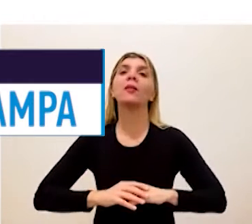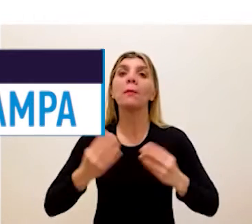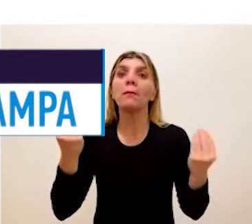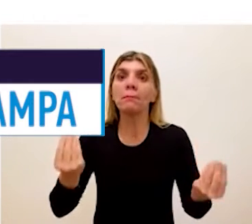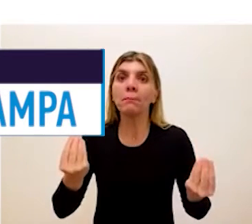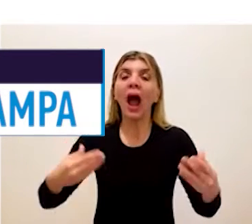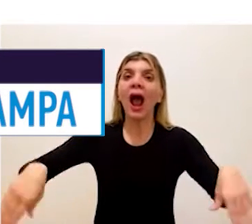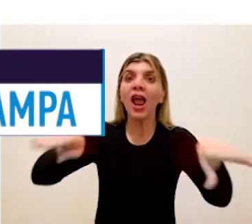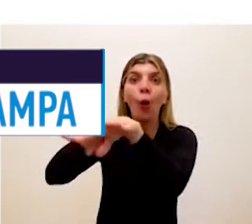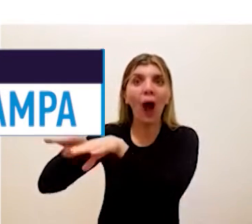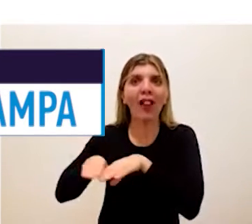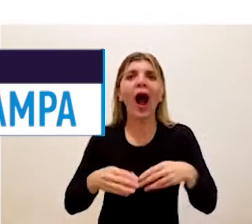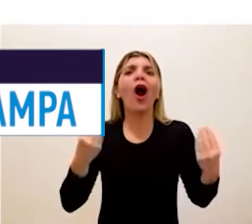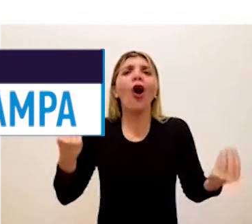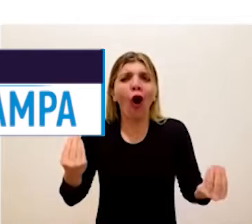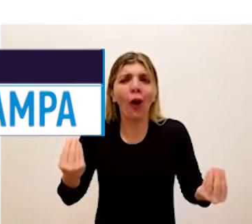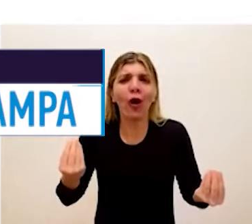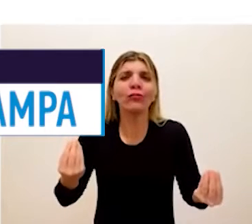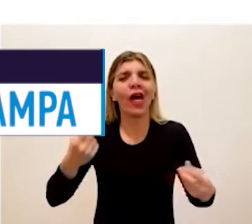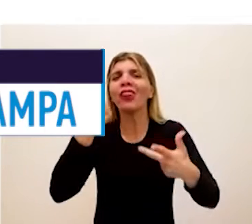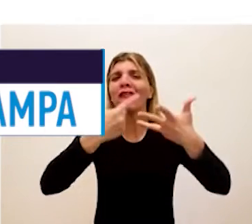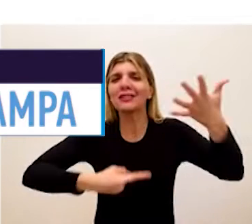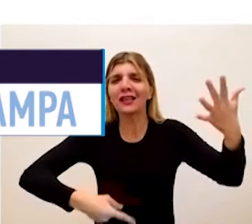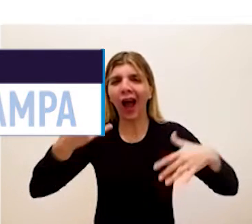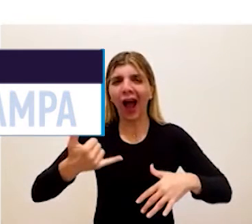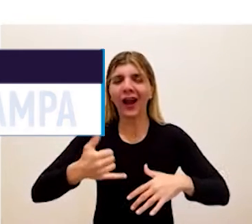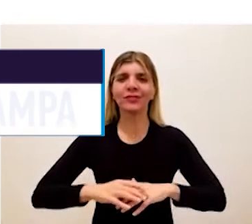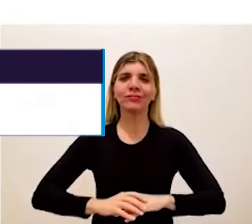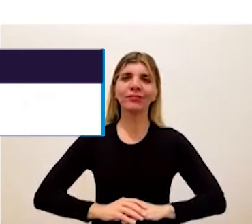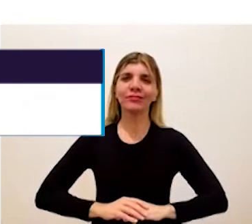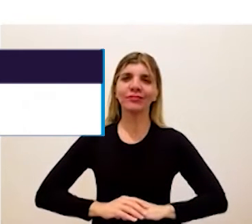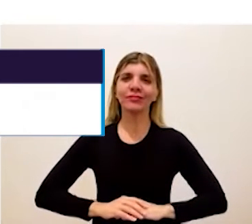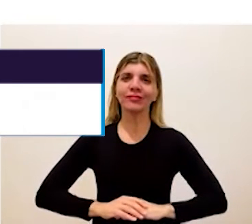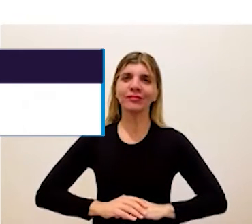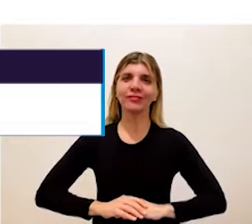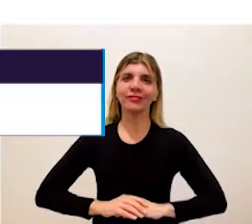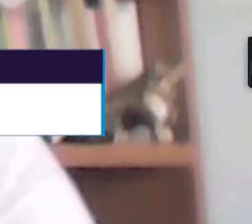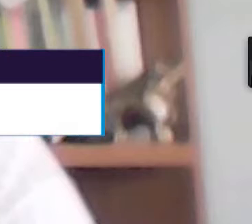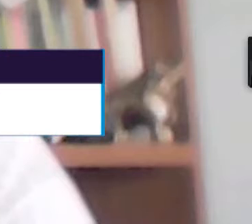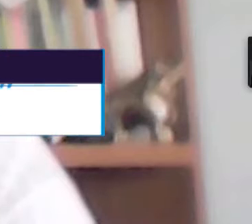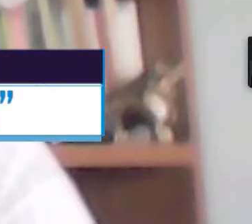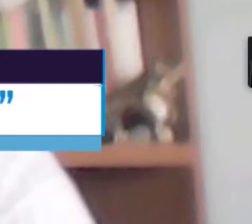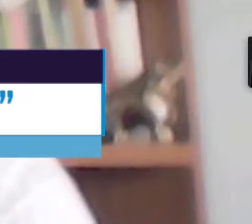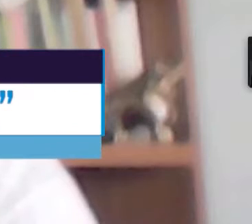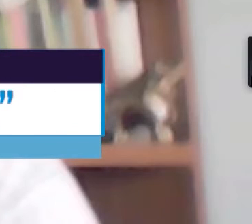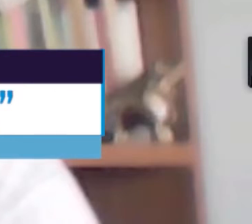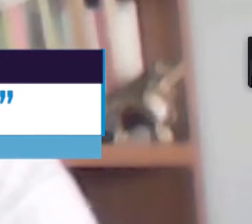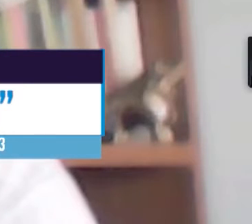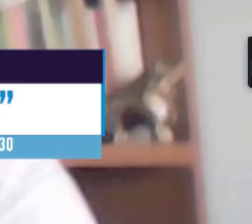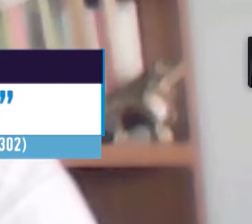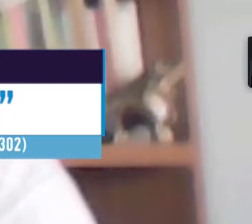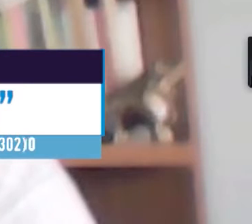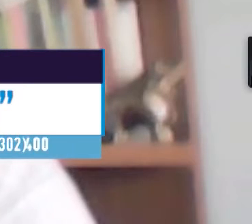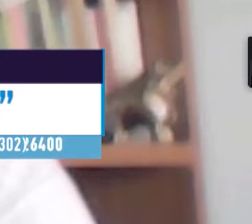Específicamente de La Pampa, son esas casi 900 que vos comentás en este periodo. Para